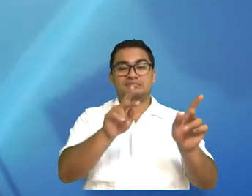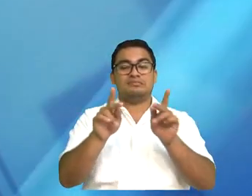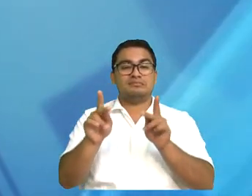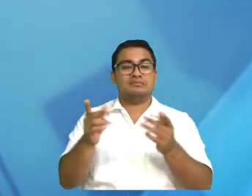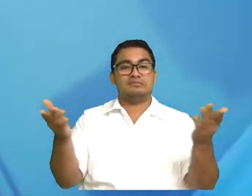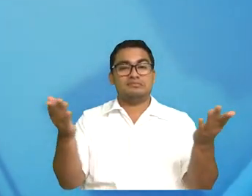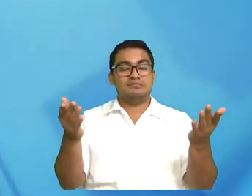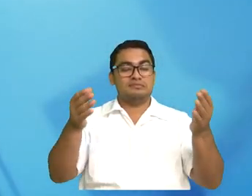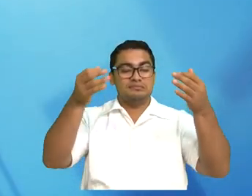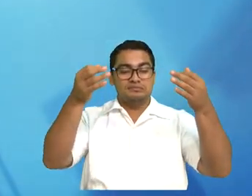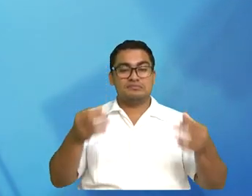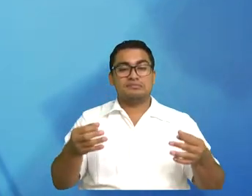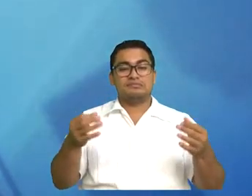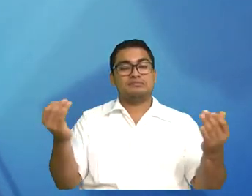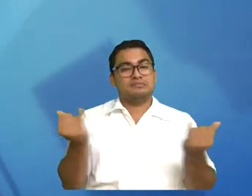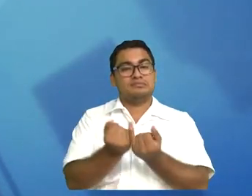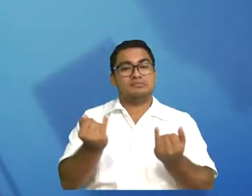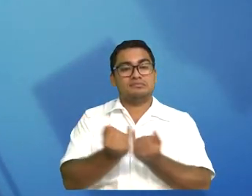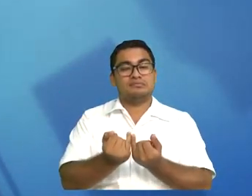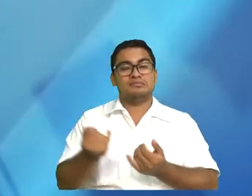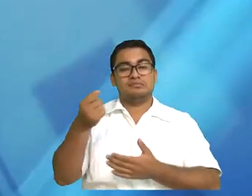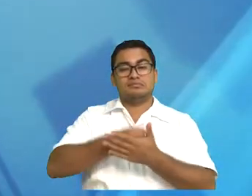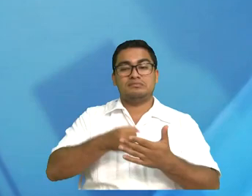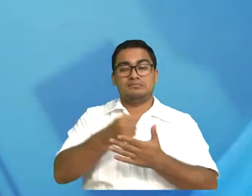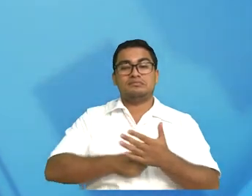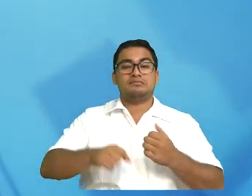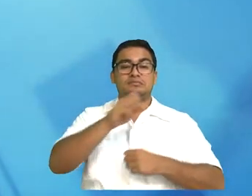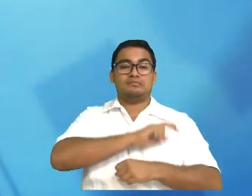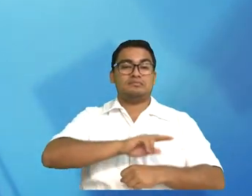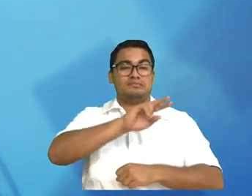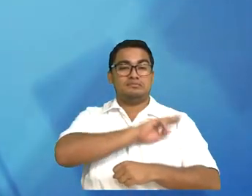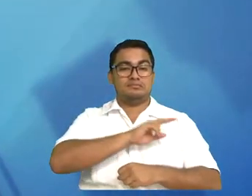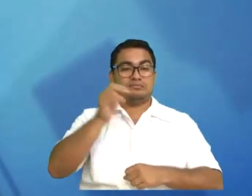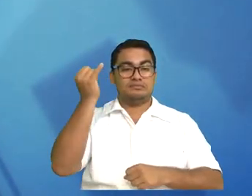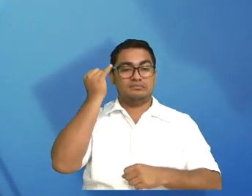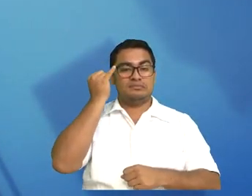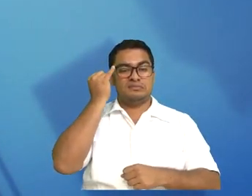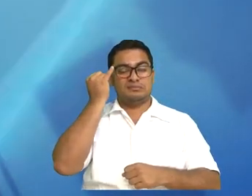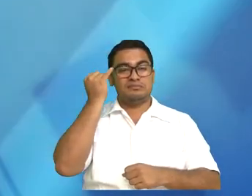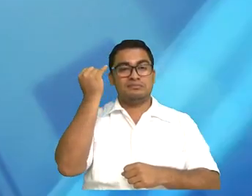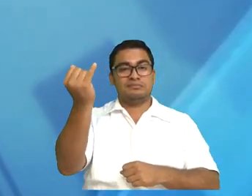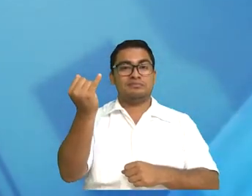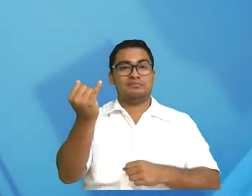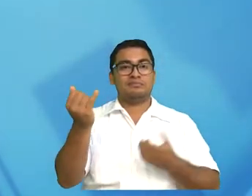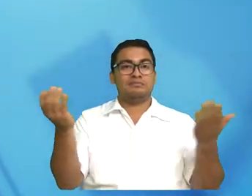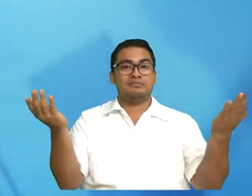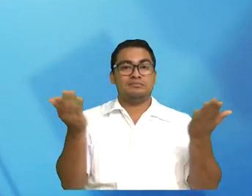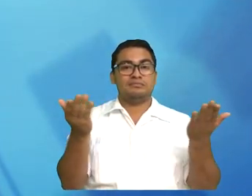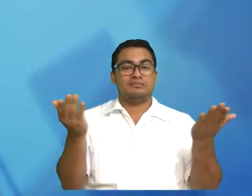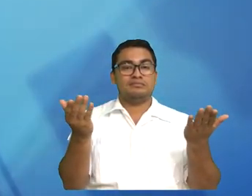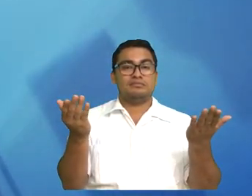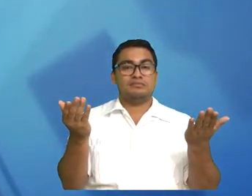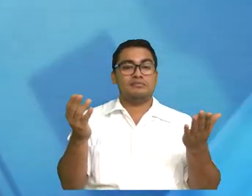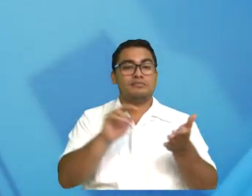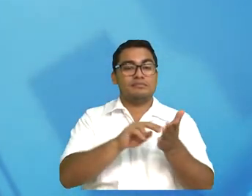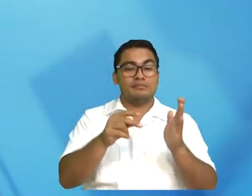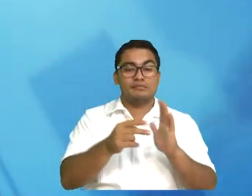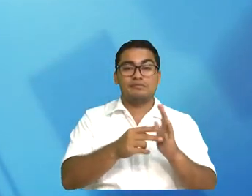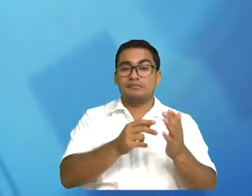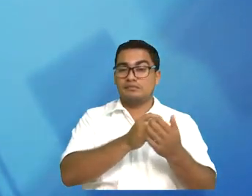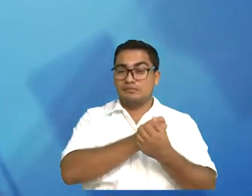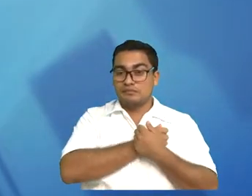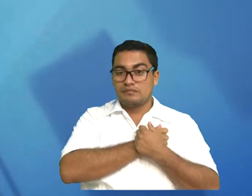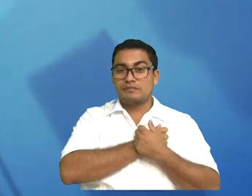coherencia con las luchas, con los valores e ideales que nos hacen militantes del amor y la